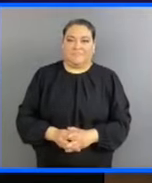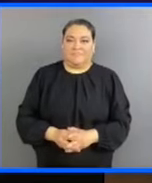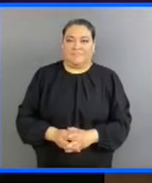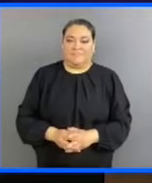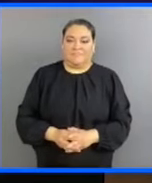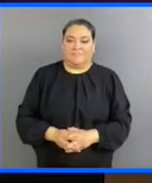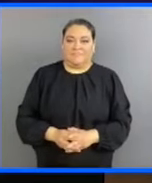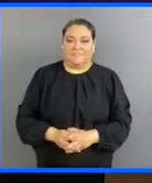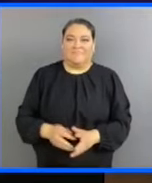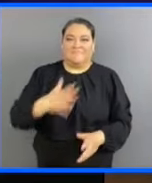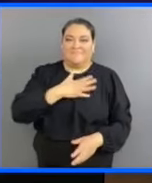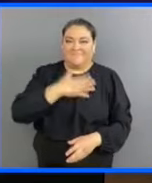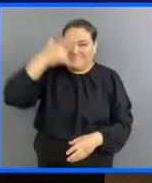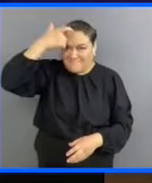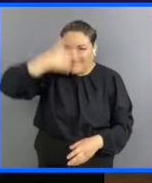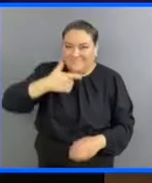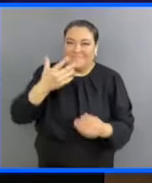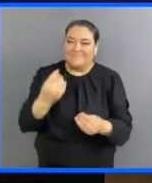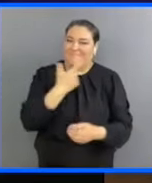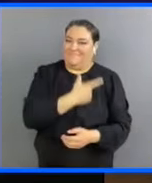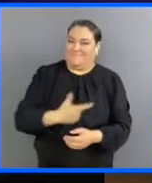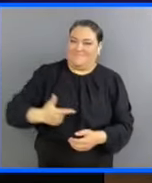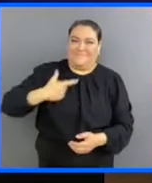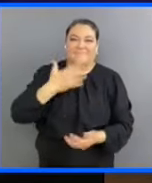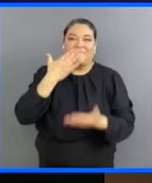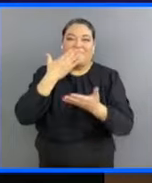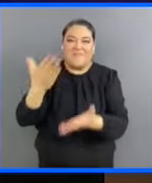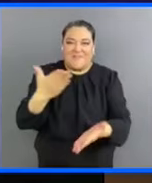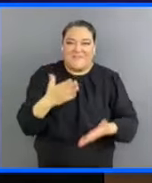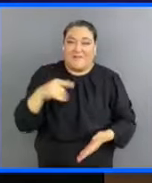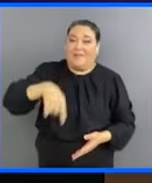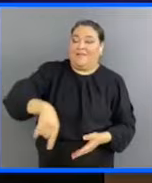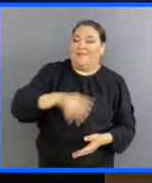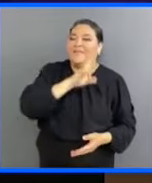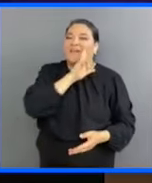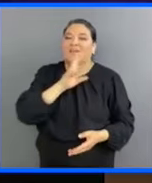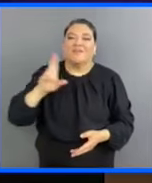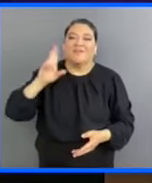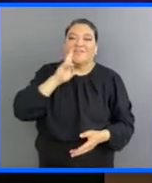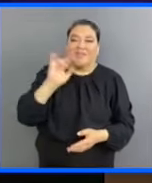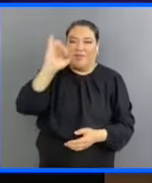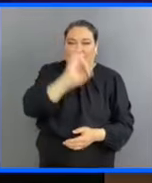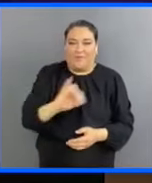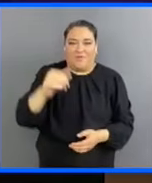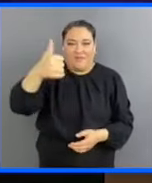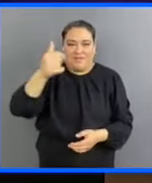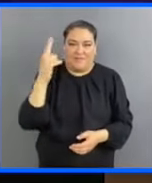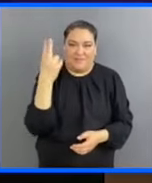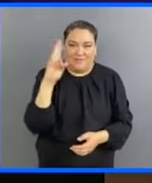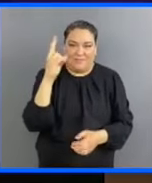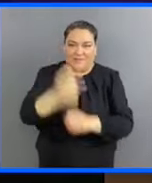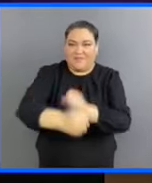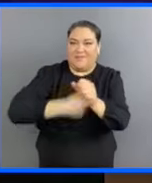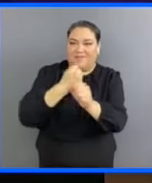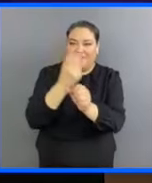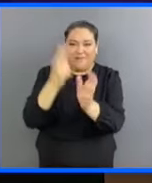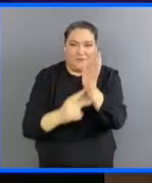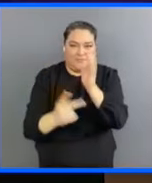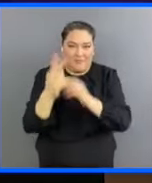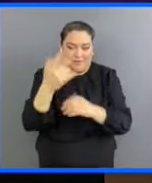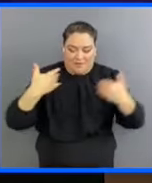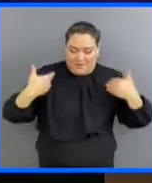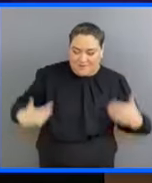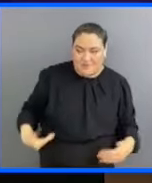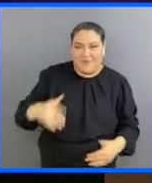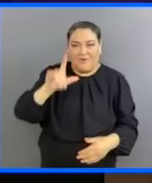buenas noches, es un gusto darle la bienvenida a este espacio informativo hoy jueves 6 de noviembre de 2025. Soy Laura Murillo y le presentaremos